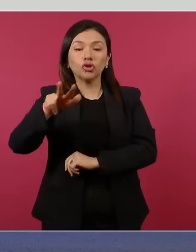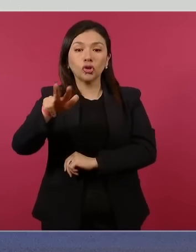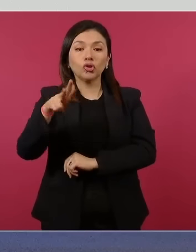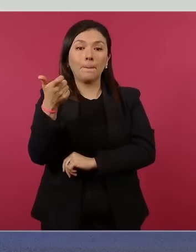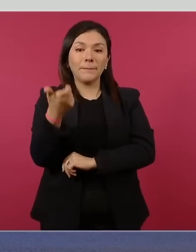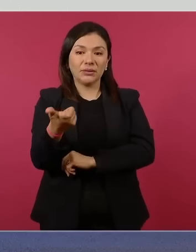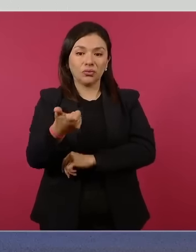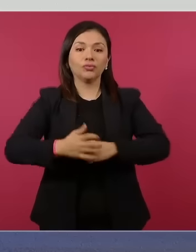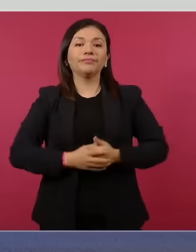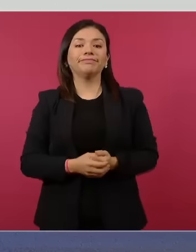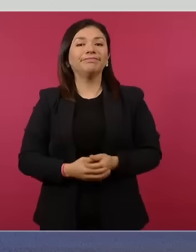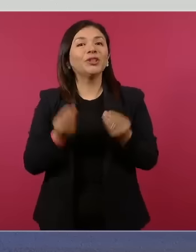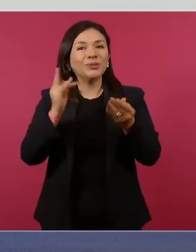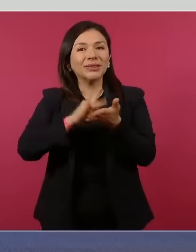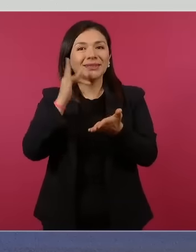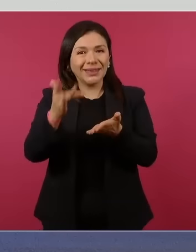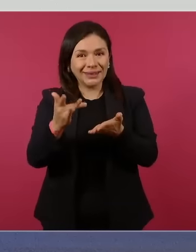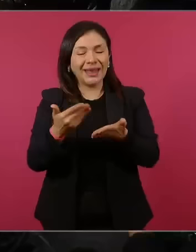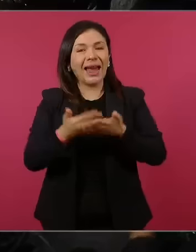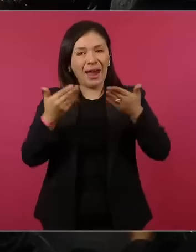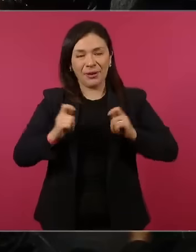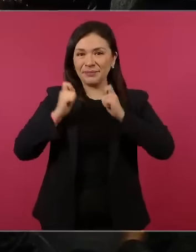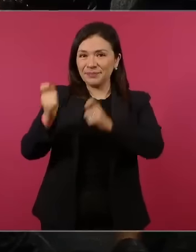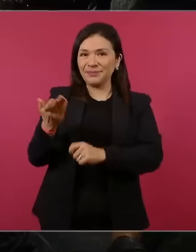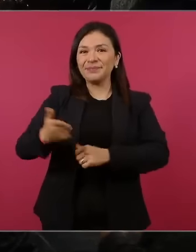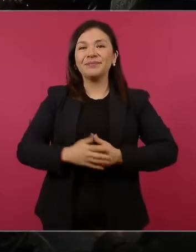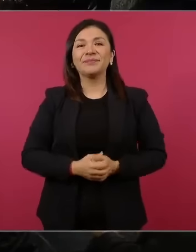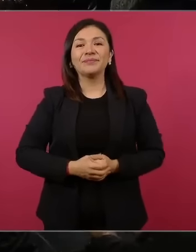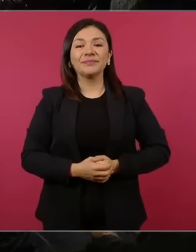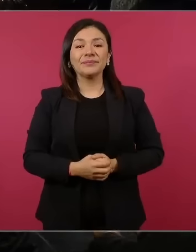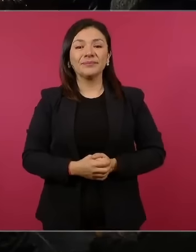11,418 pesos. Muchas gracias. Vamos a pasar el video.